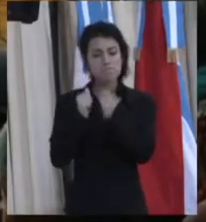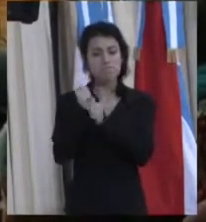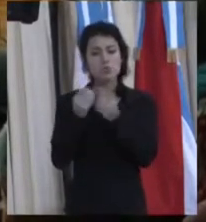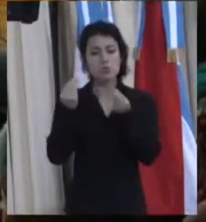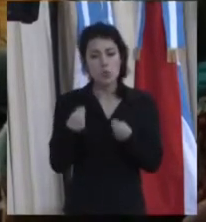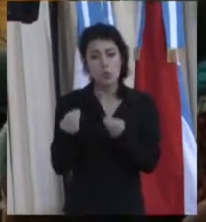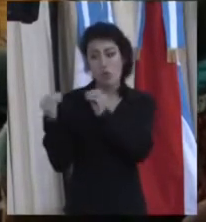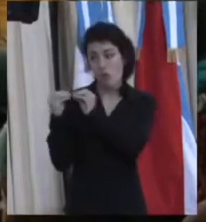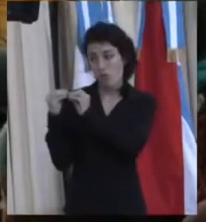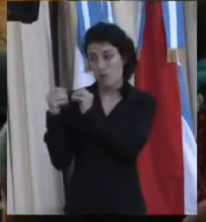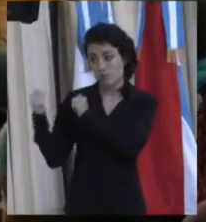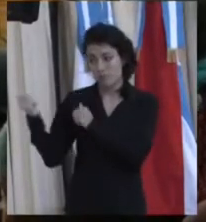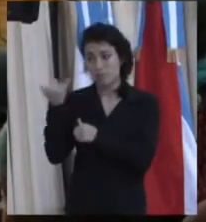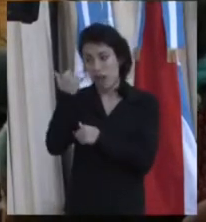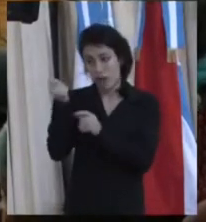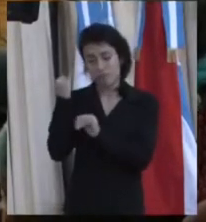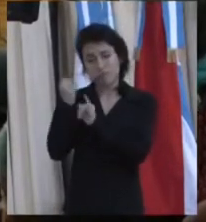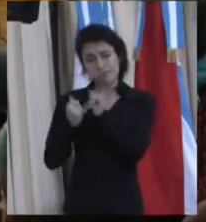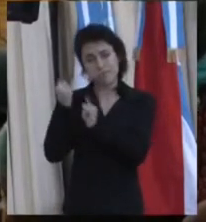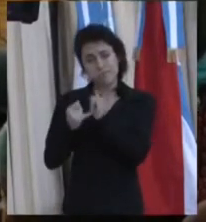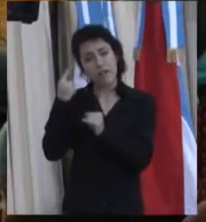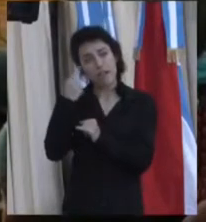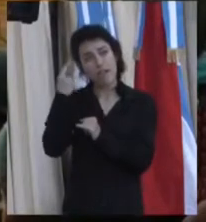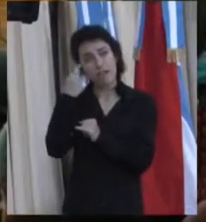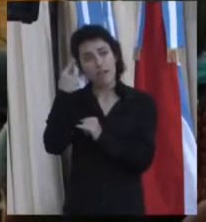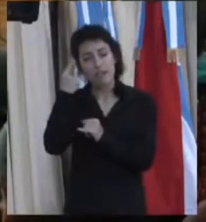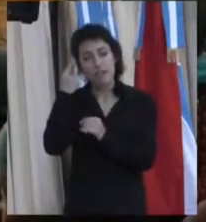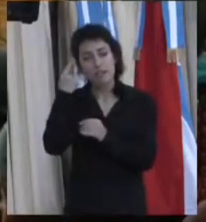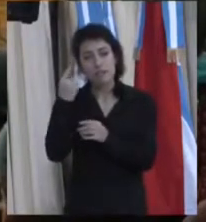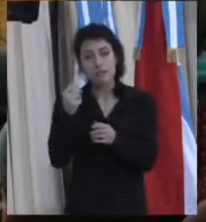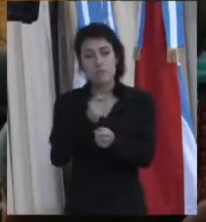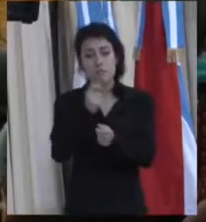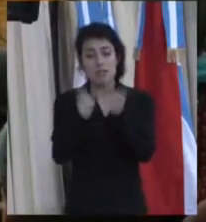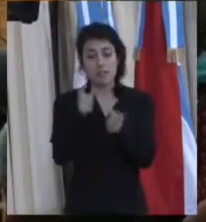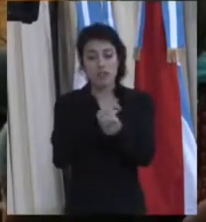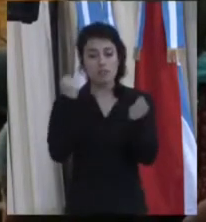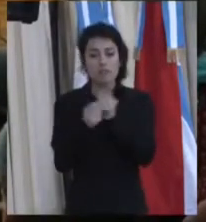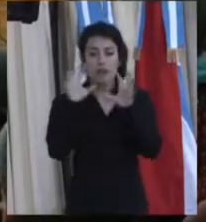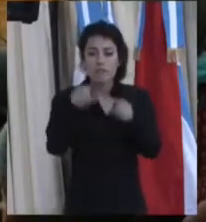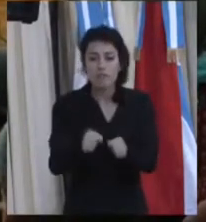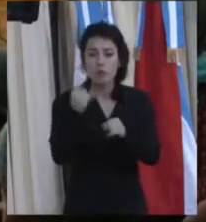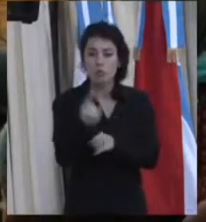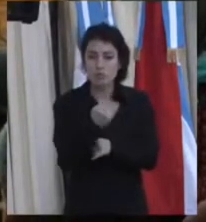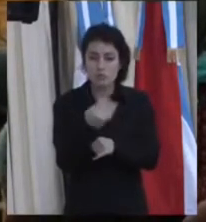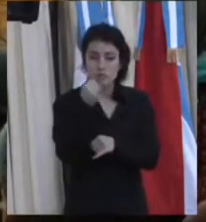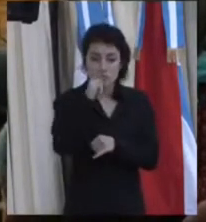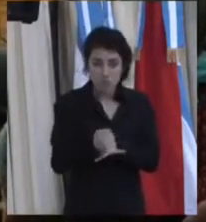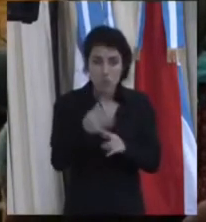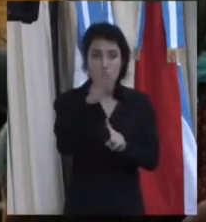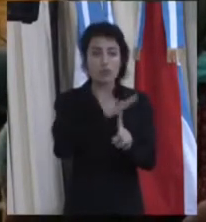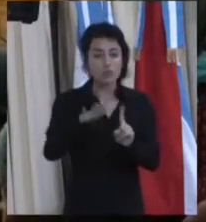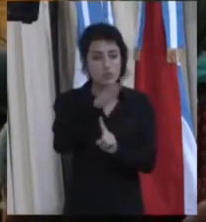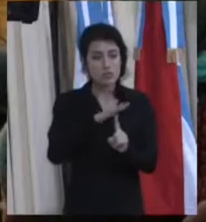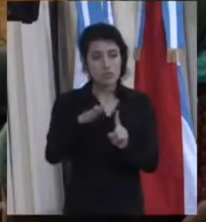los compañeros, es decir, esta idea de que los reformistas toman la universidad y por supuesto en un